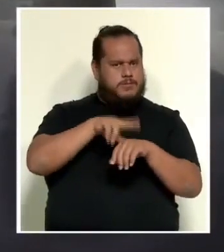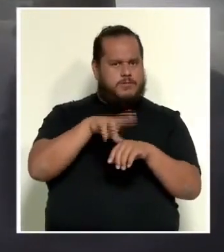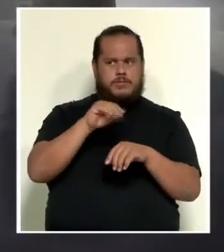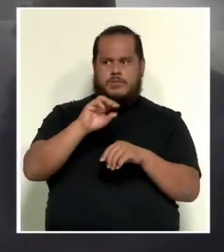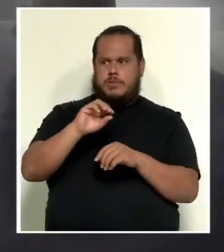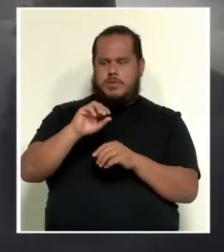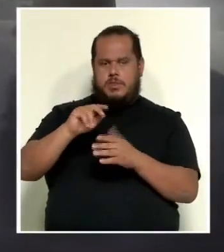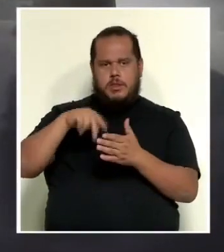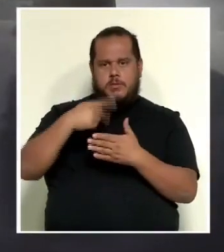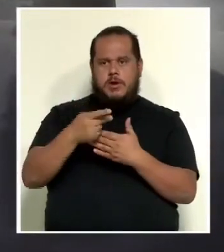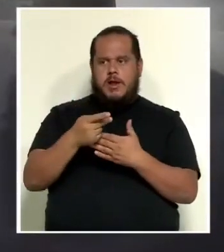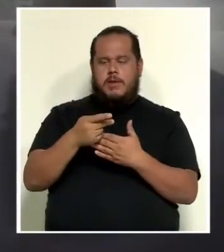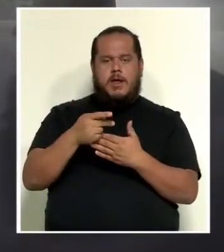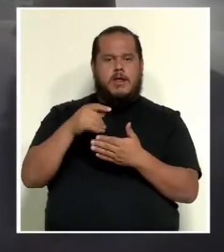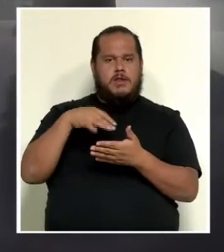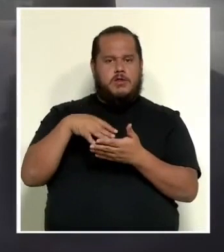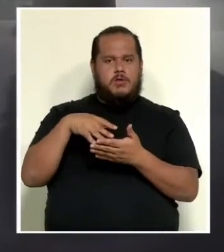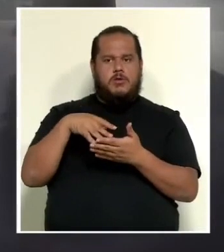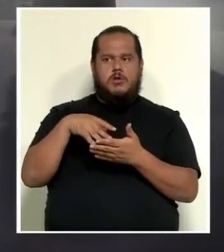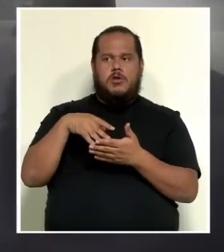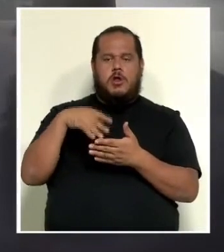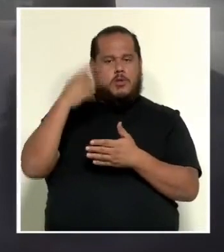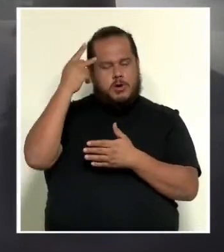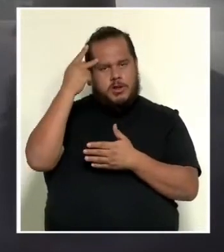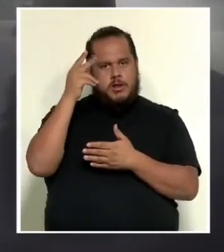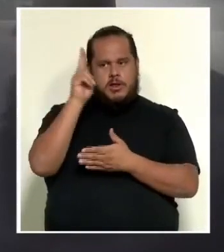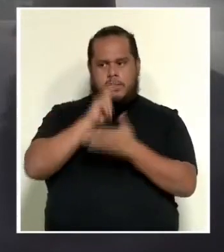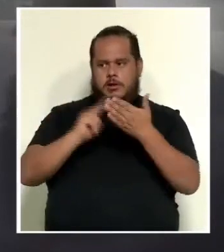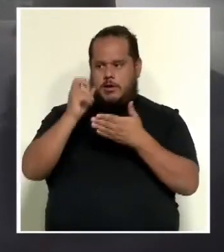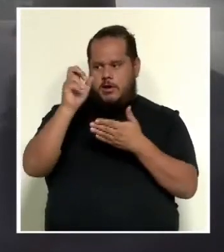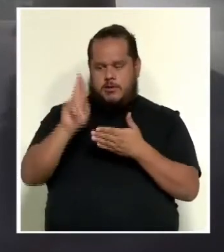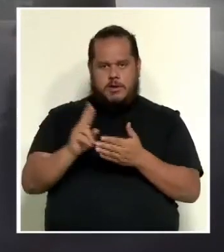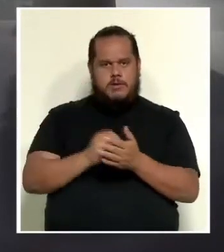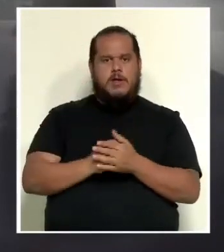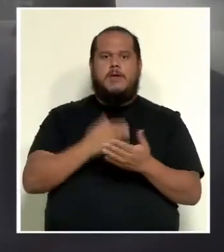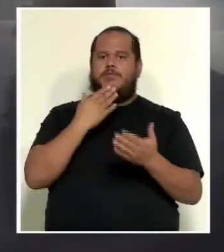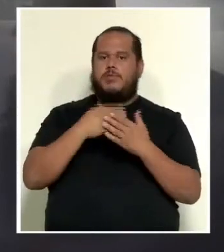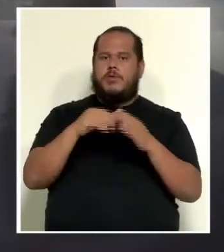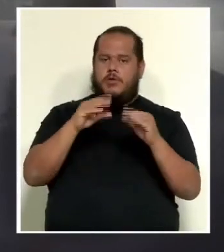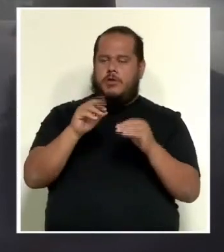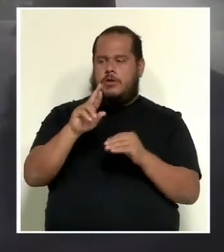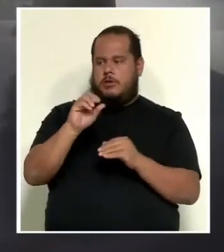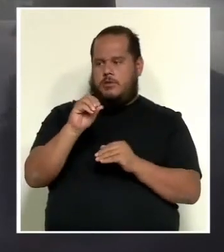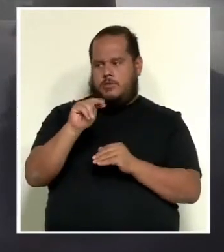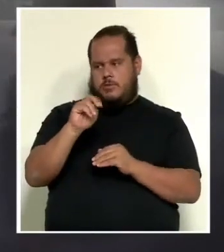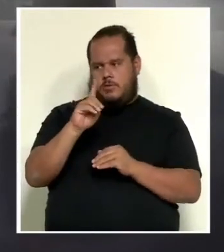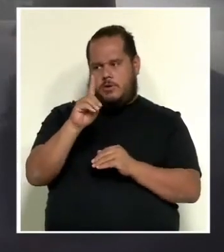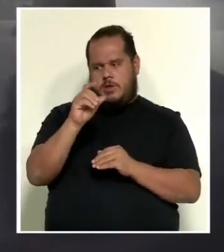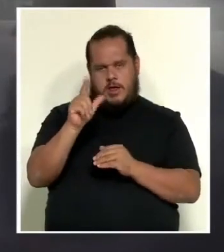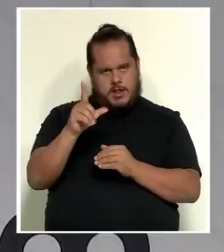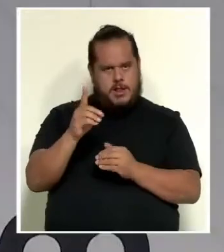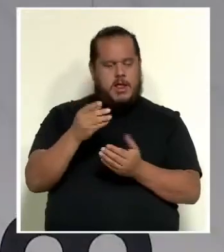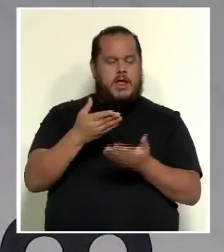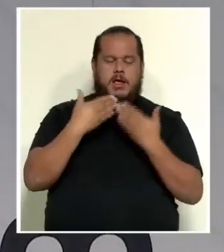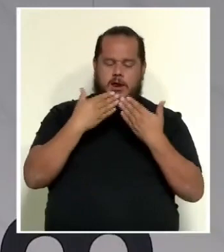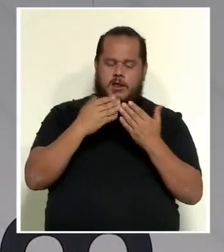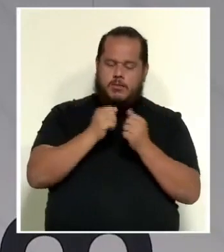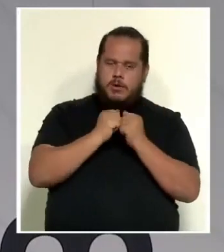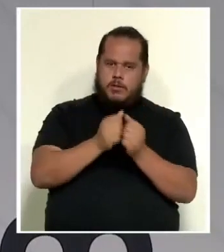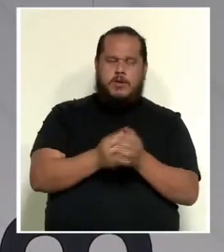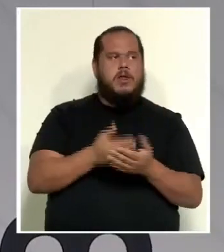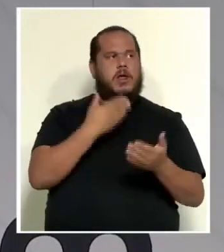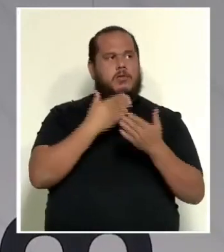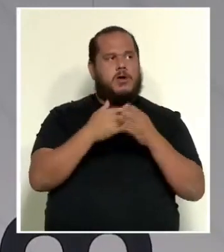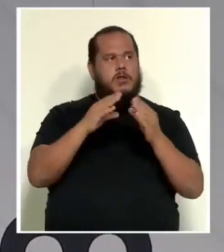de investigación y estudios políticos de la Universidad de Costa Rica. Ronald, ¿qué tal? Muy buenas noches, gracias por acompañarnos. Muy buenas noches, Vilma,